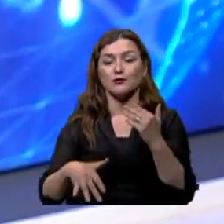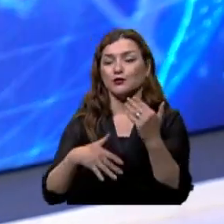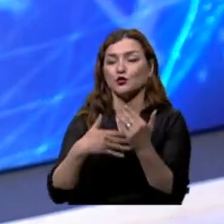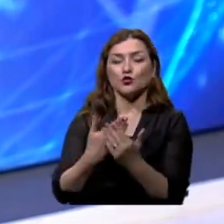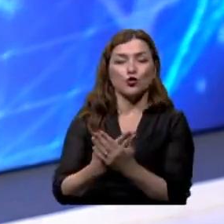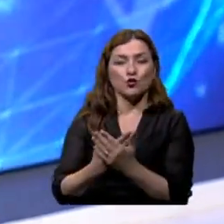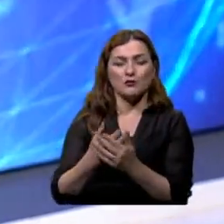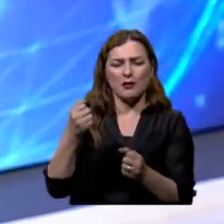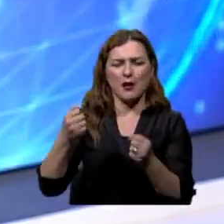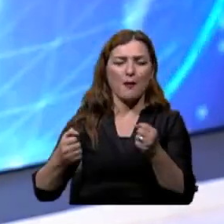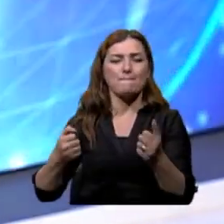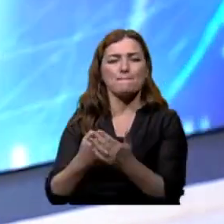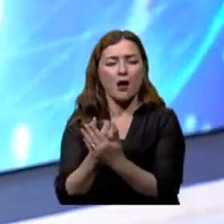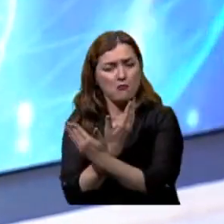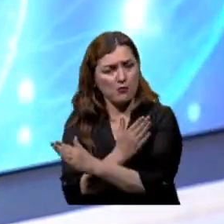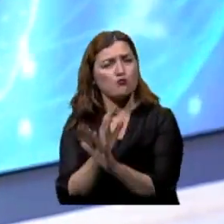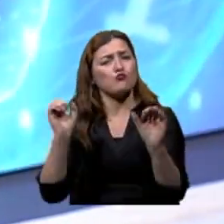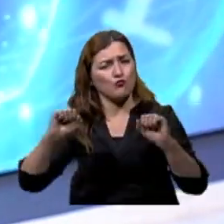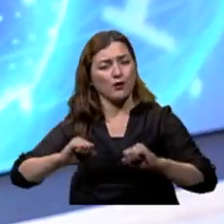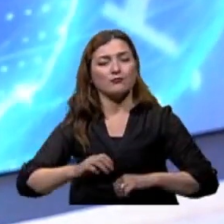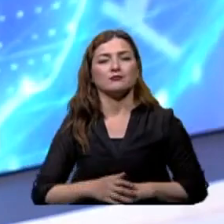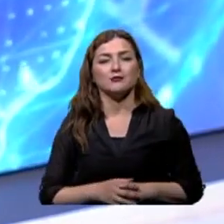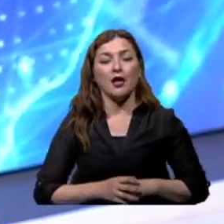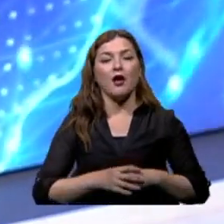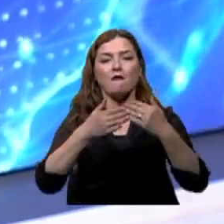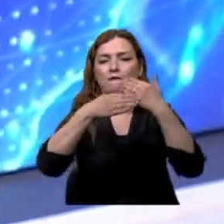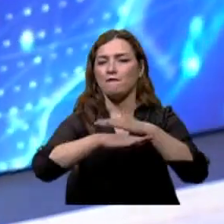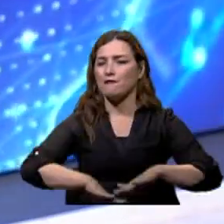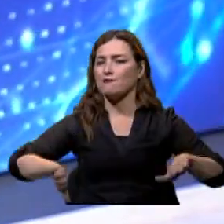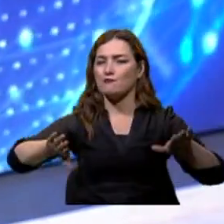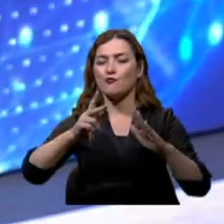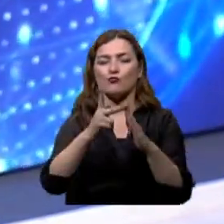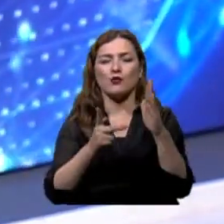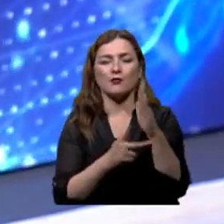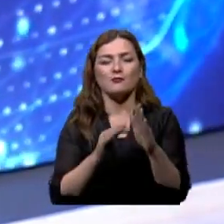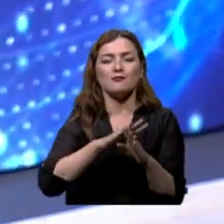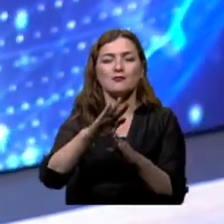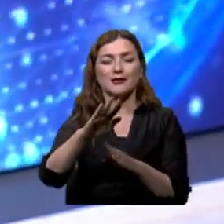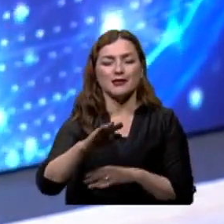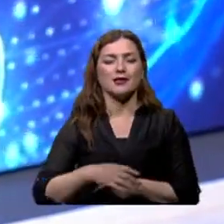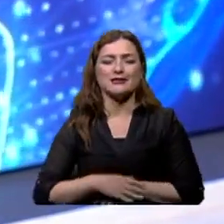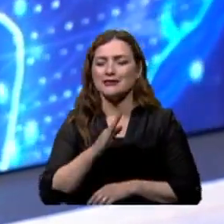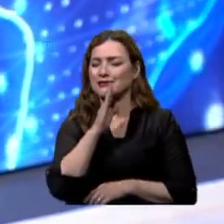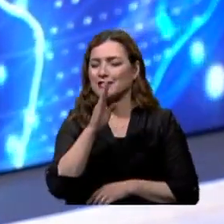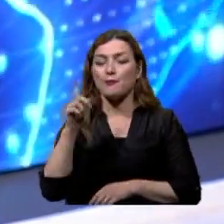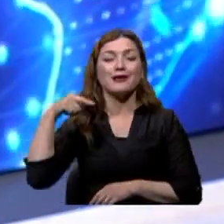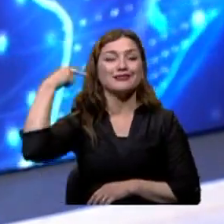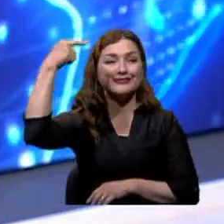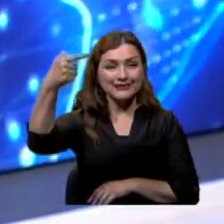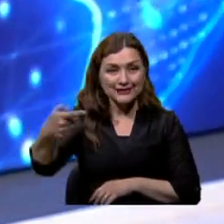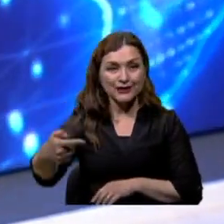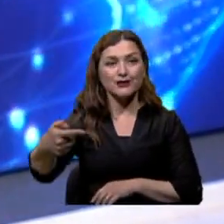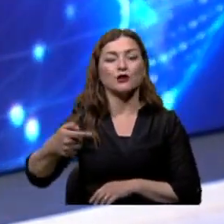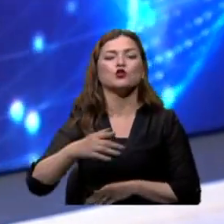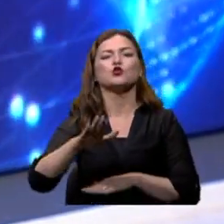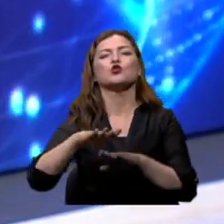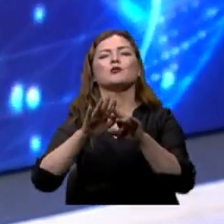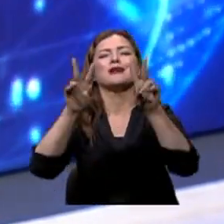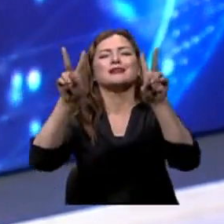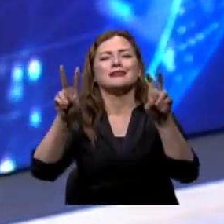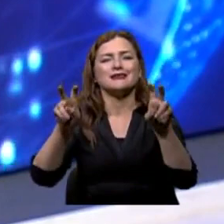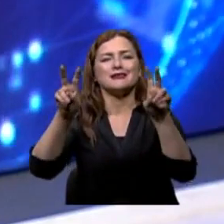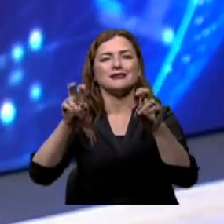estos accidentes se pueden prevenir. Hemos llegado al final del programa. Les invitamos, como siempre, al siguiente programa. Hablaremos sobre un